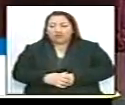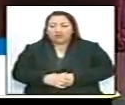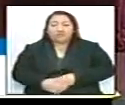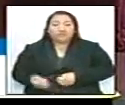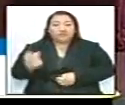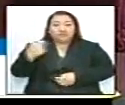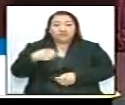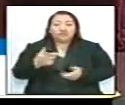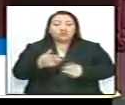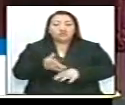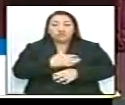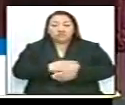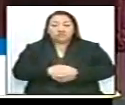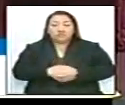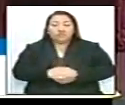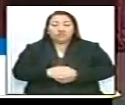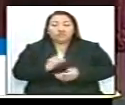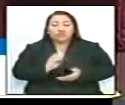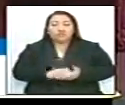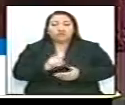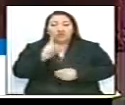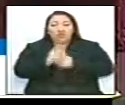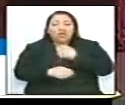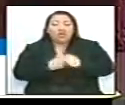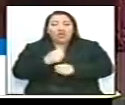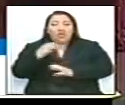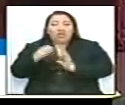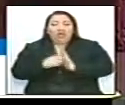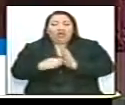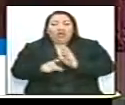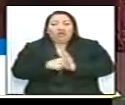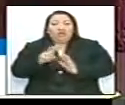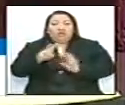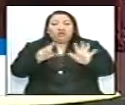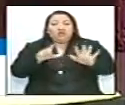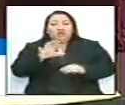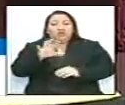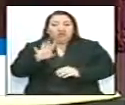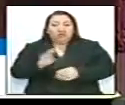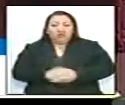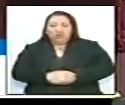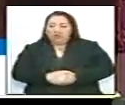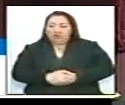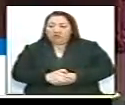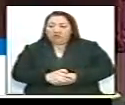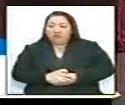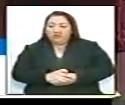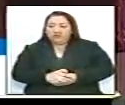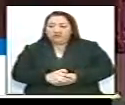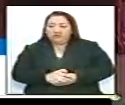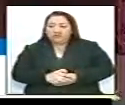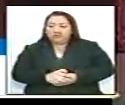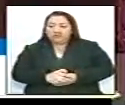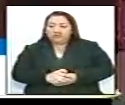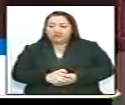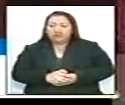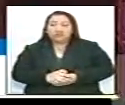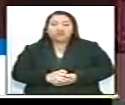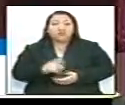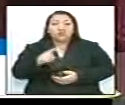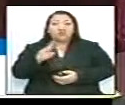vienen de hace más de un año. El proyecto de ley 2754 es del 19 de abril del